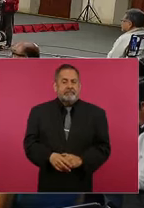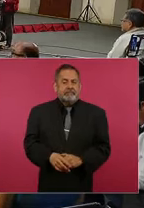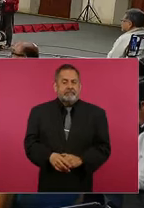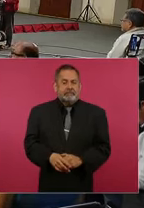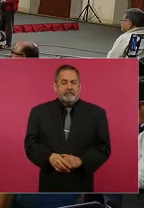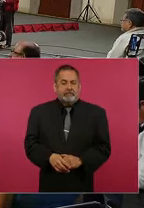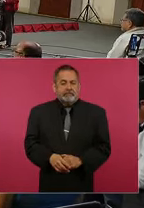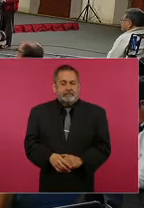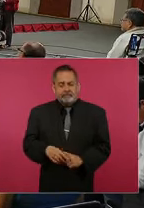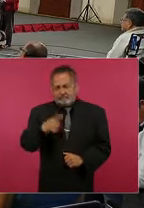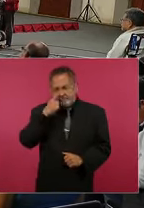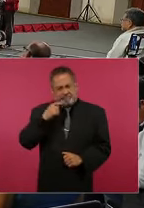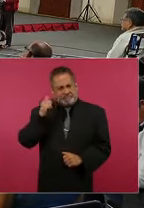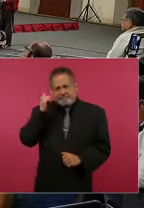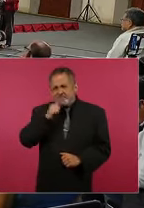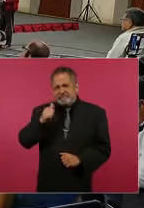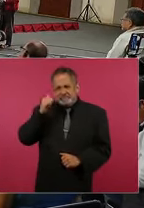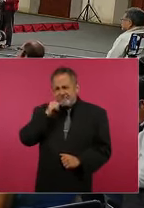siempre